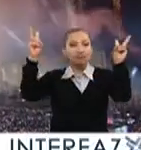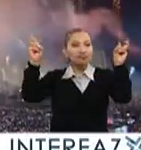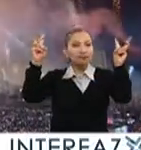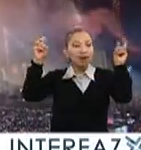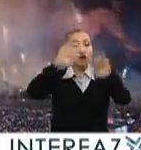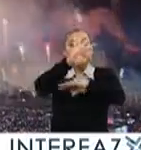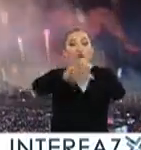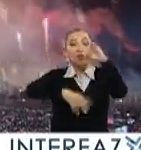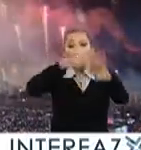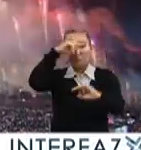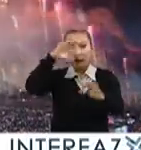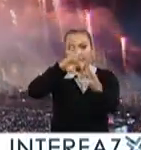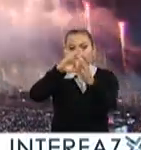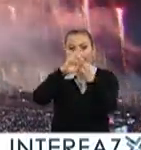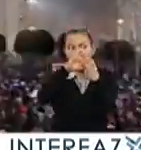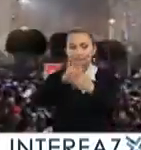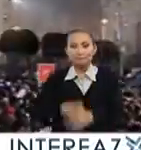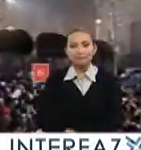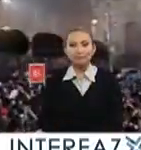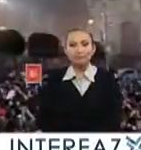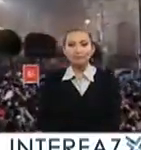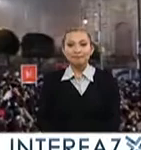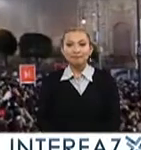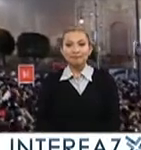titulado Todos somos México.